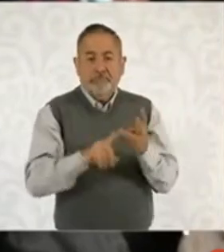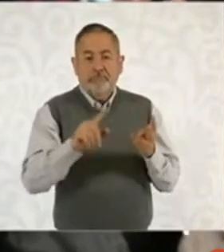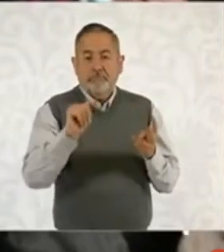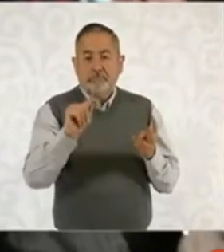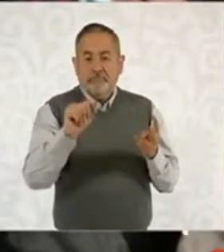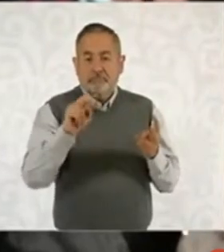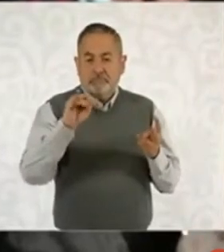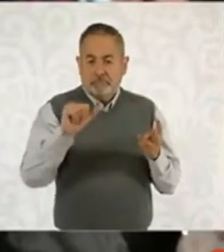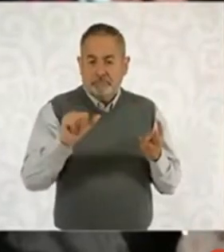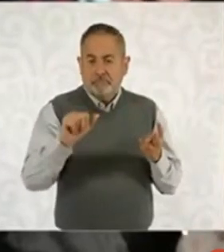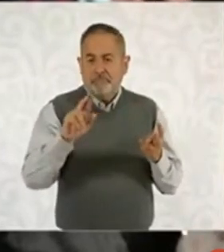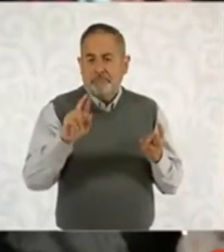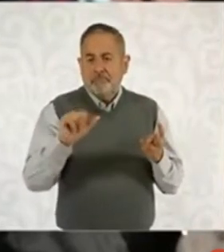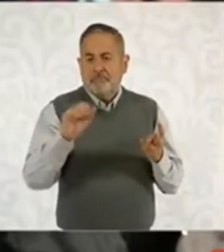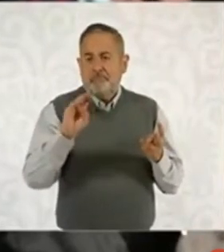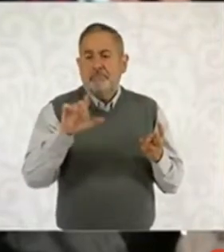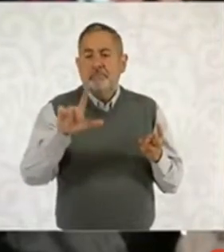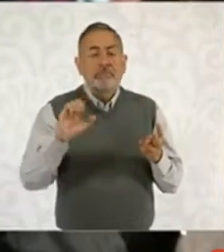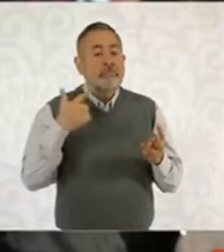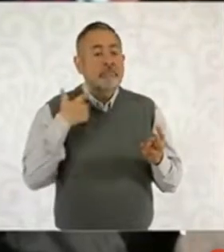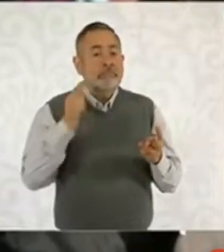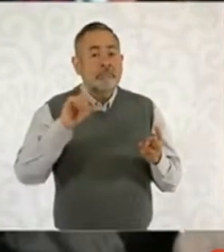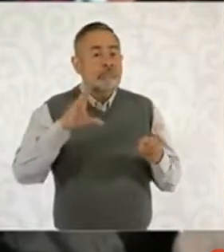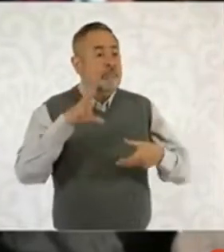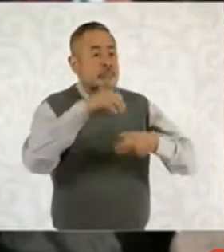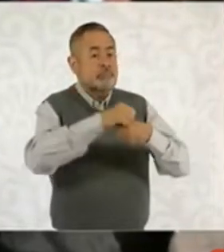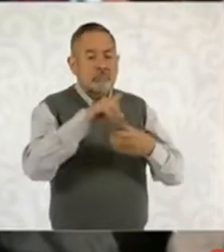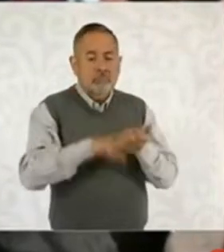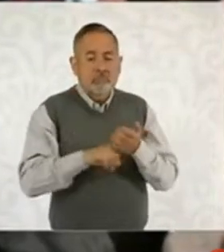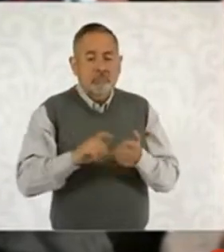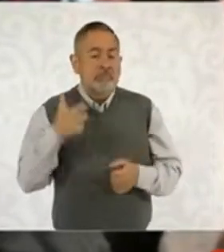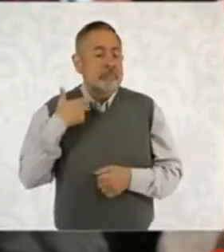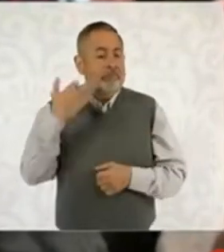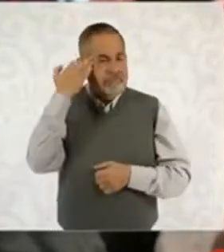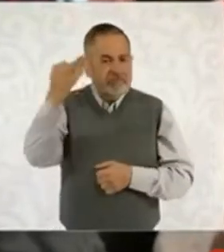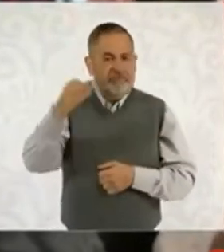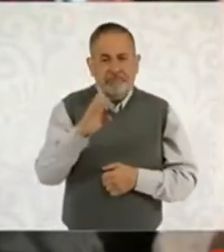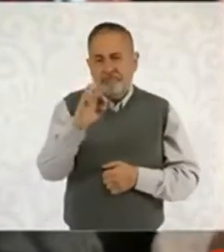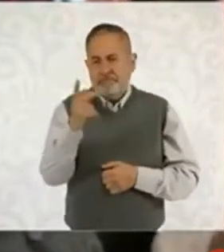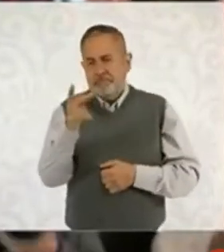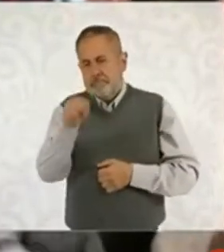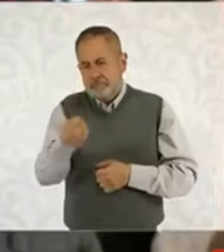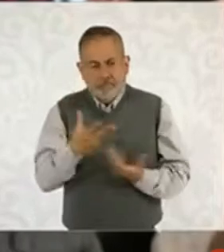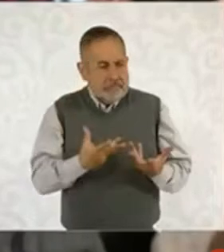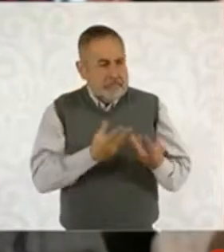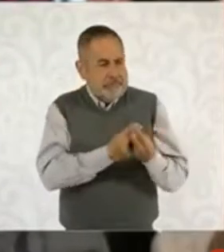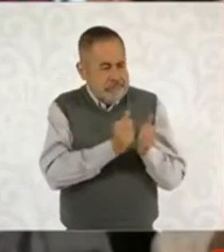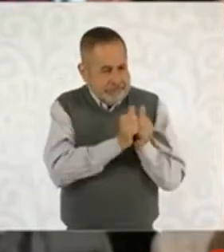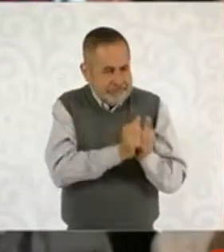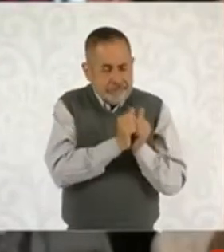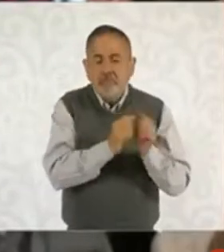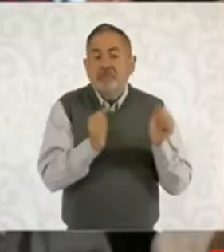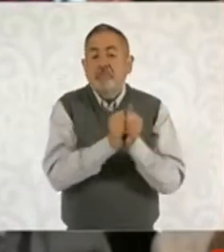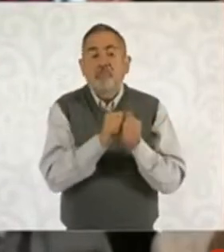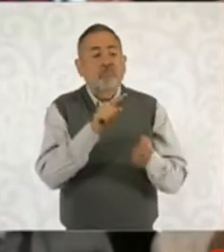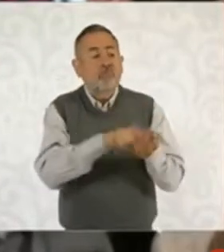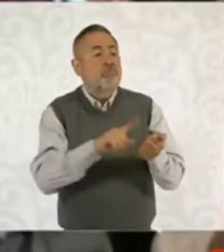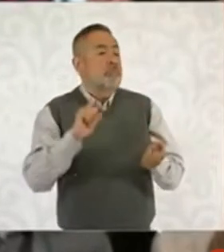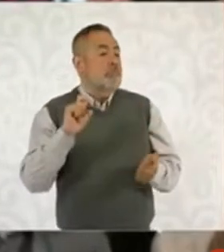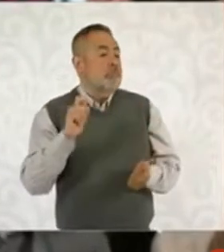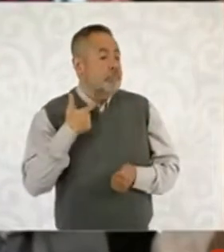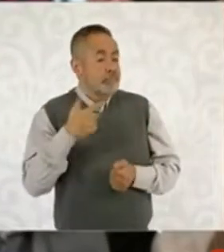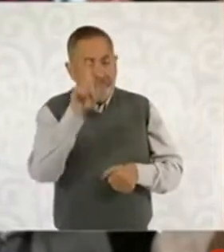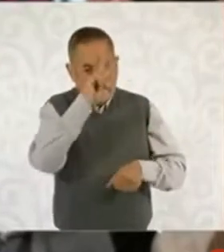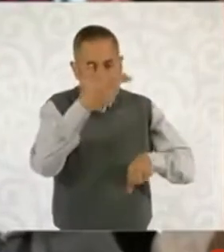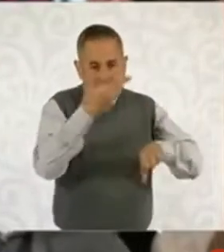Rabel, que es exfuncionaria del sexenio de Enrique Peña Nieto y muy cercana al